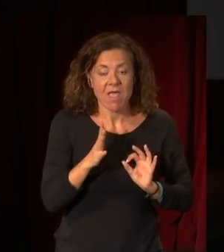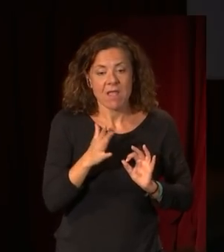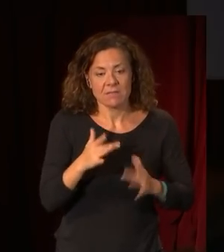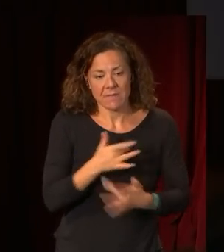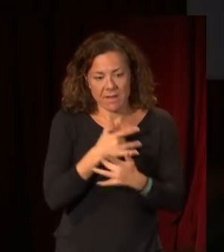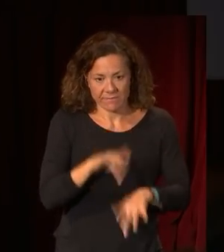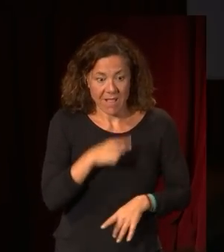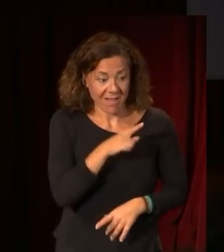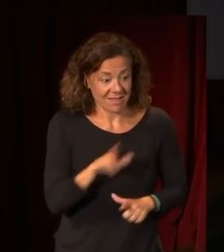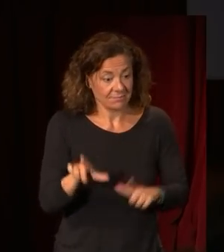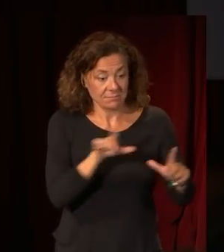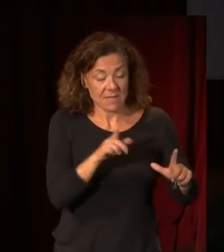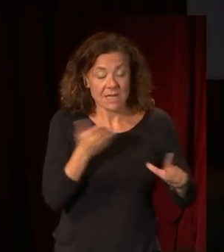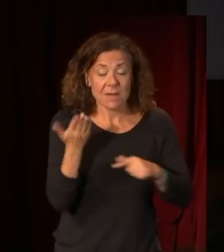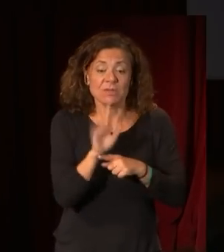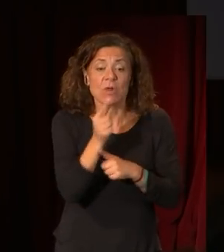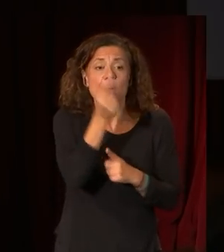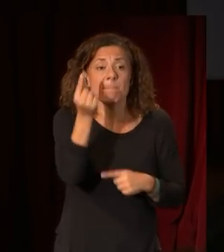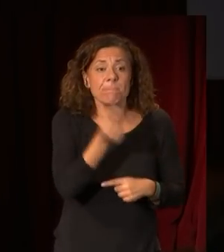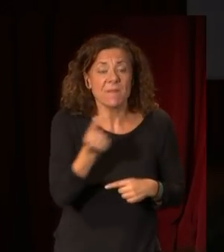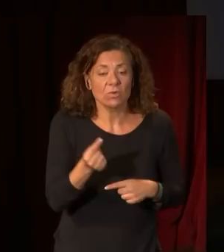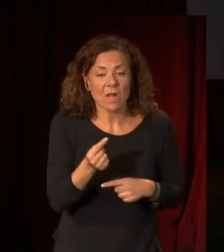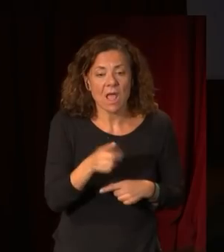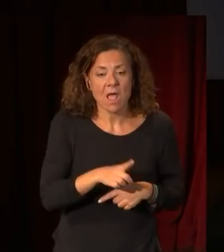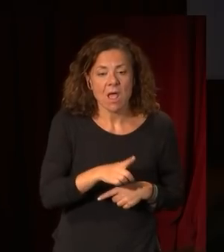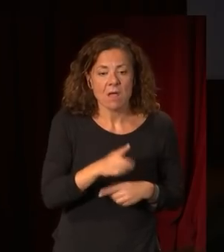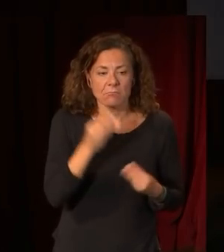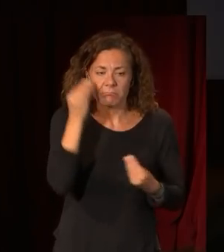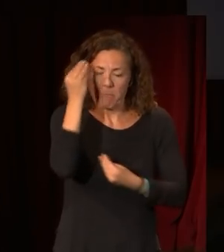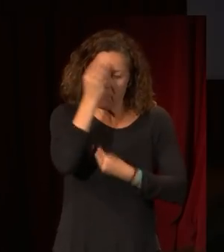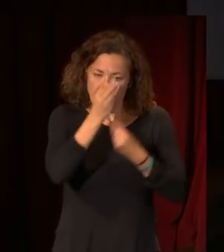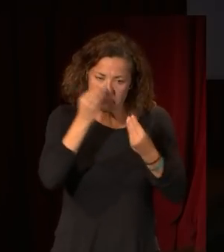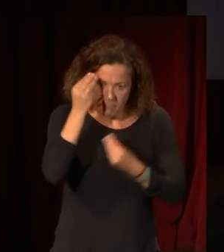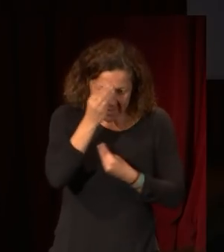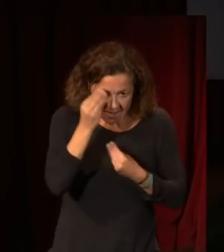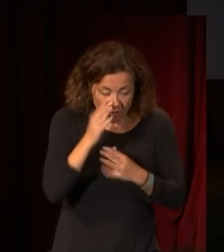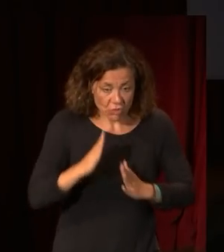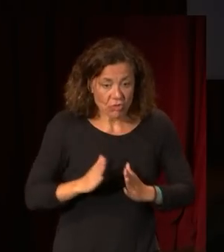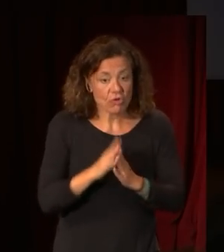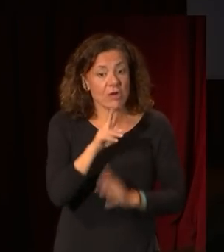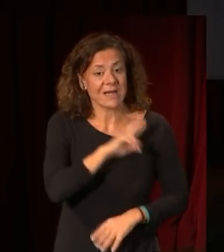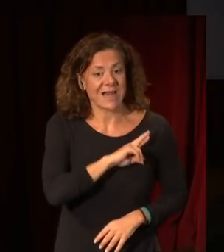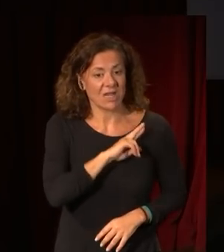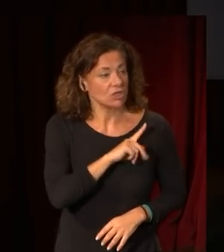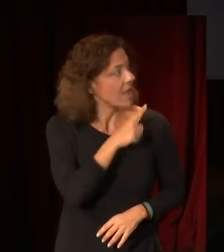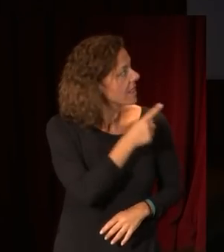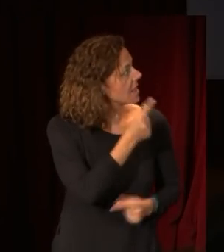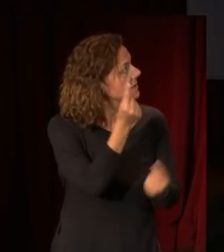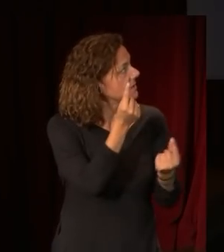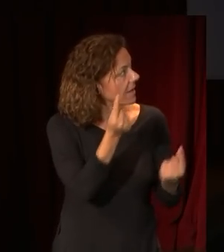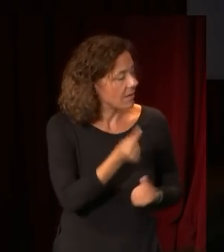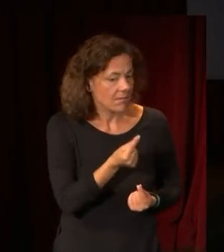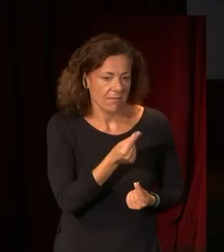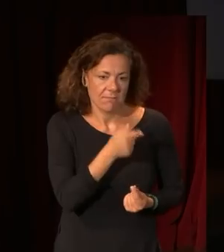pintura la meditación religiosa de este soberbio y al mismo tiempo